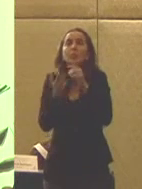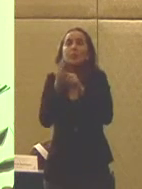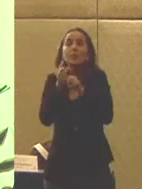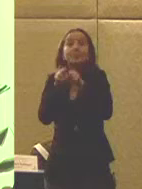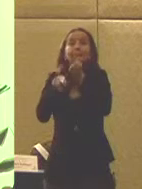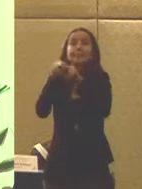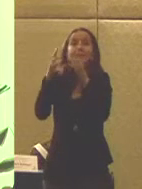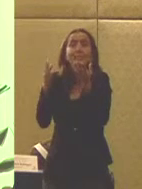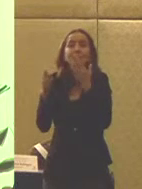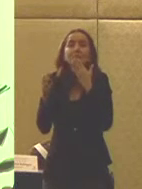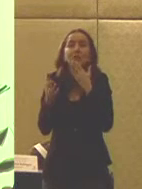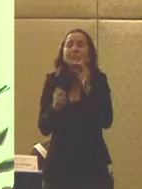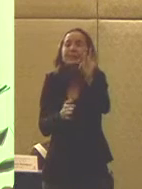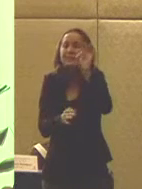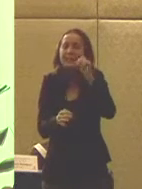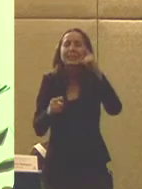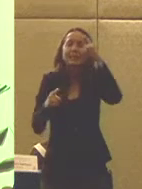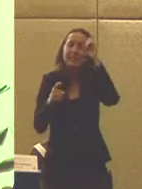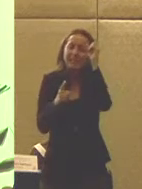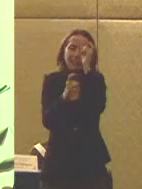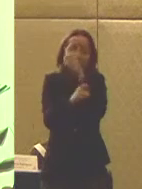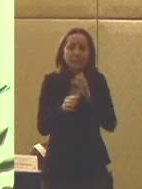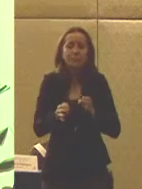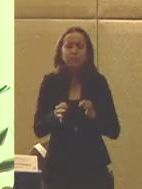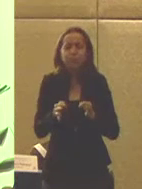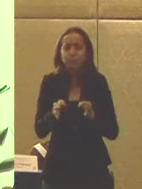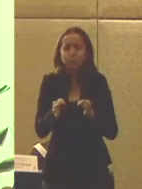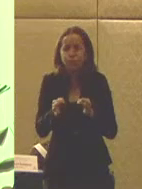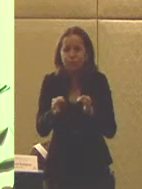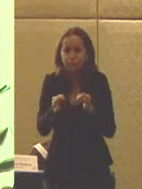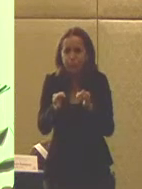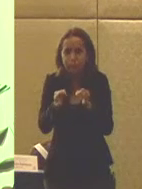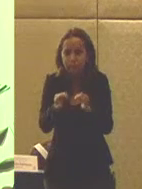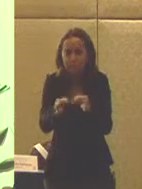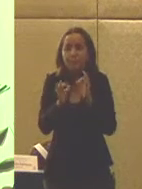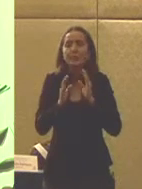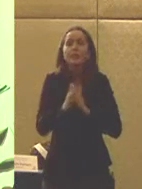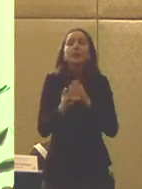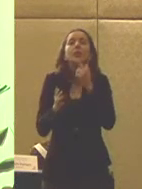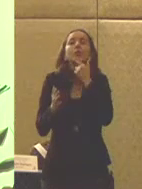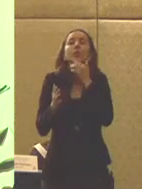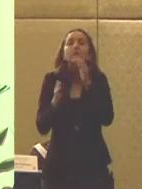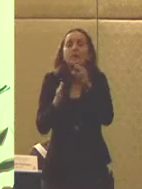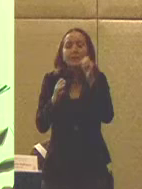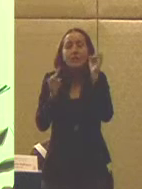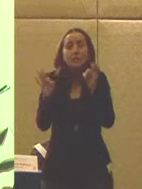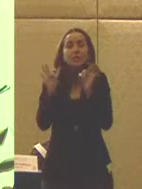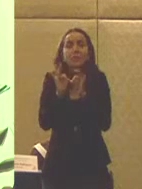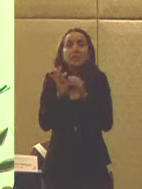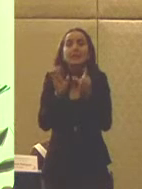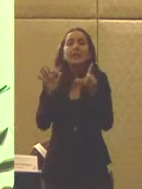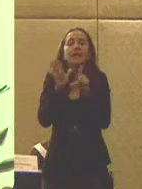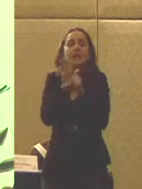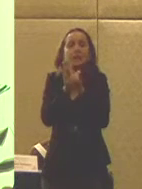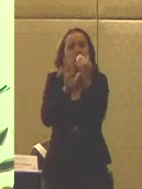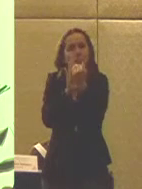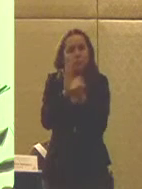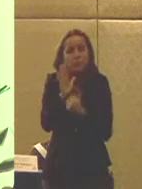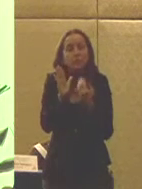la utilización de algunos de estos mecanismos por las reglas y condiciones establecidas. Los lineamientos para uso se